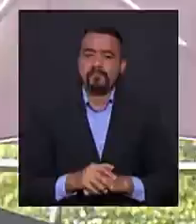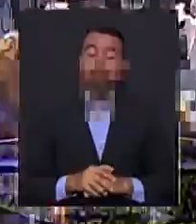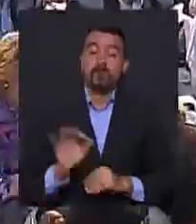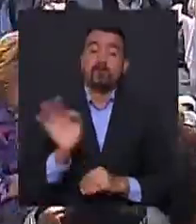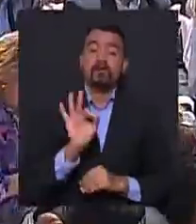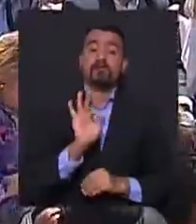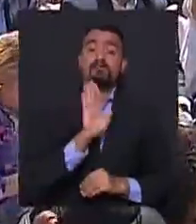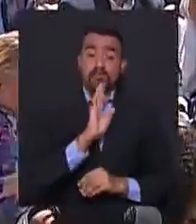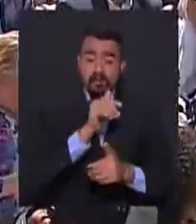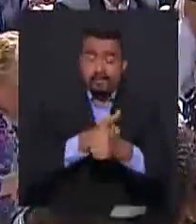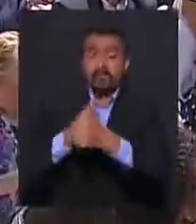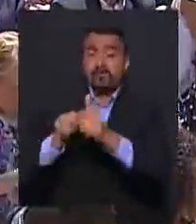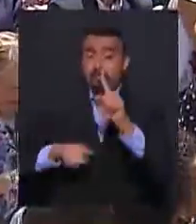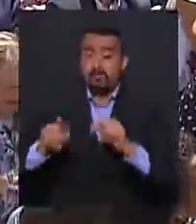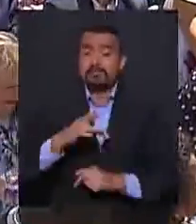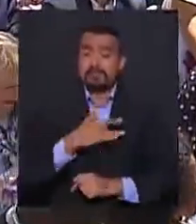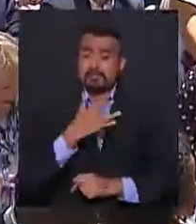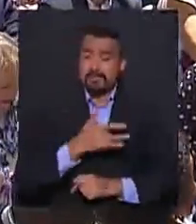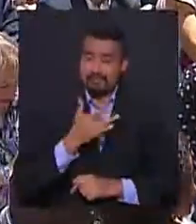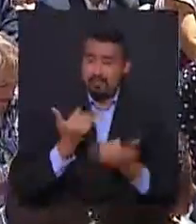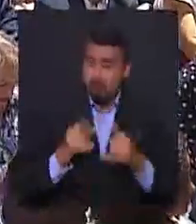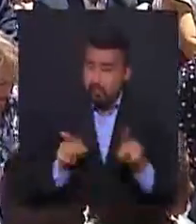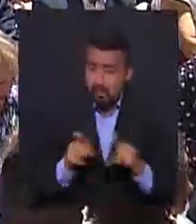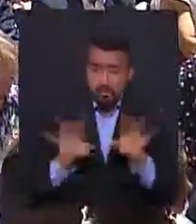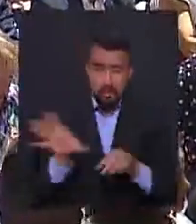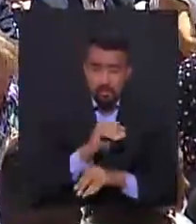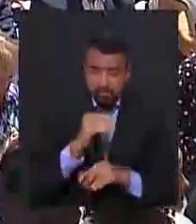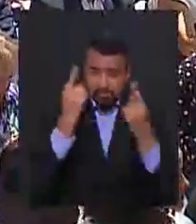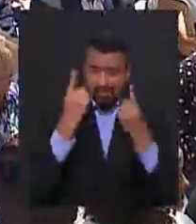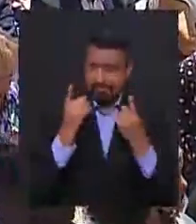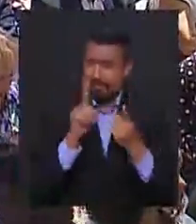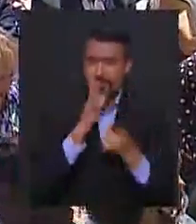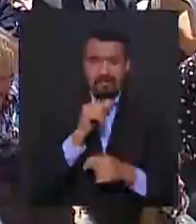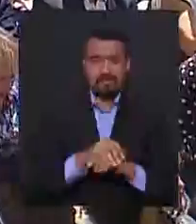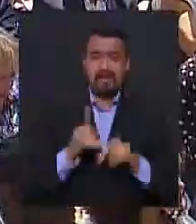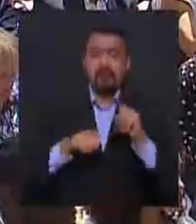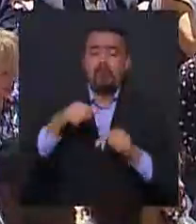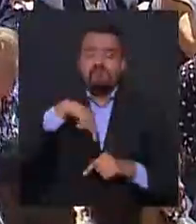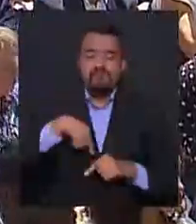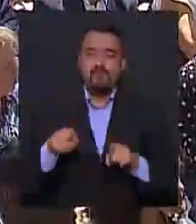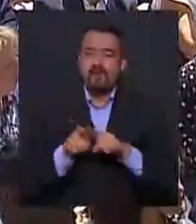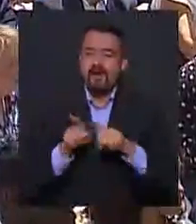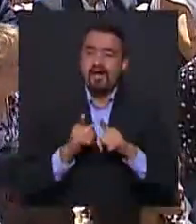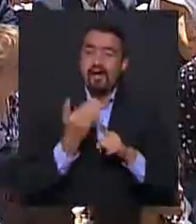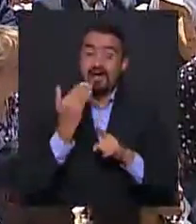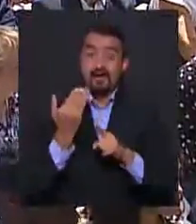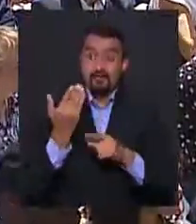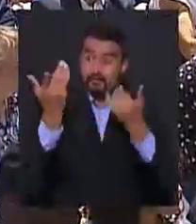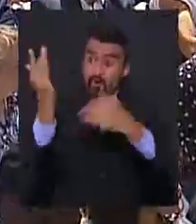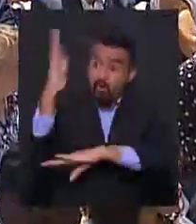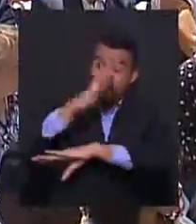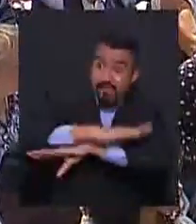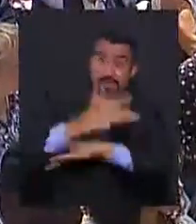Compartimos un sentimiento que muchos no entenderían: la alegría, casi el alivio de llegar vivos a